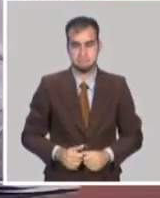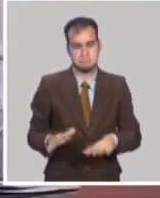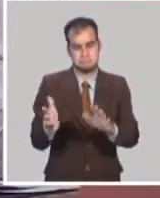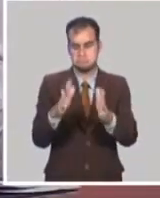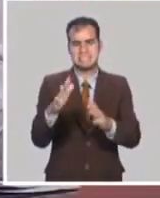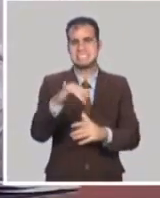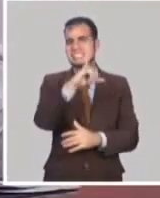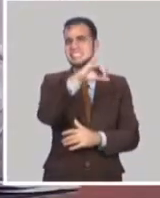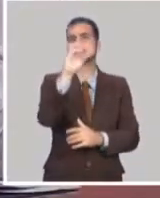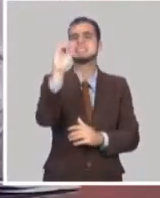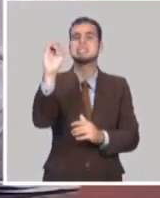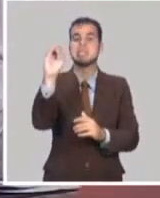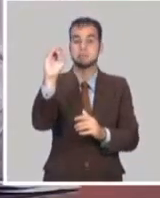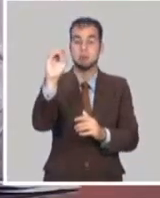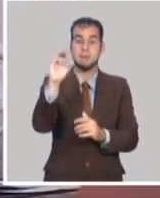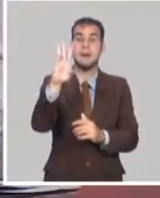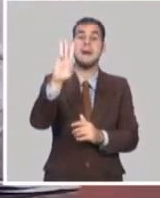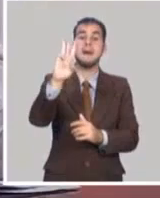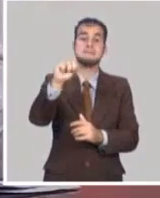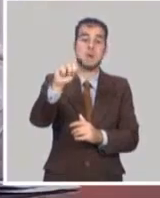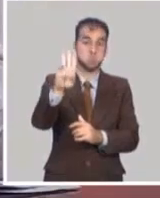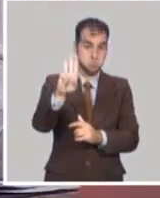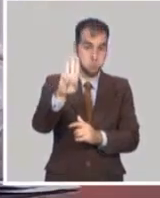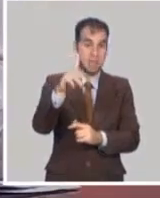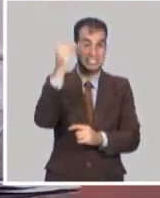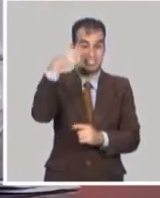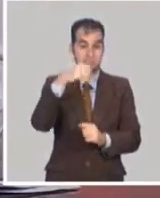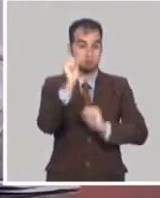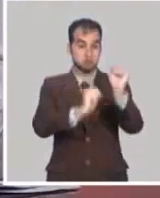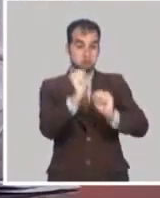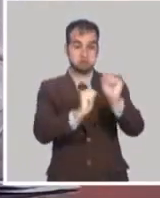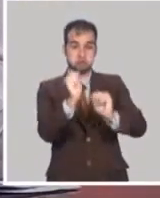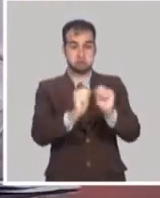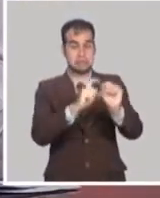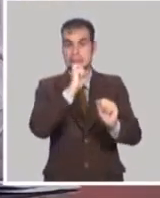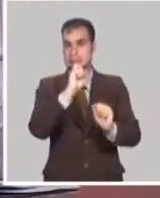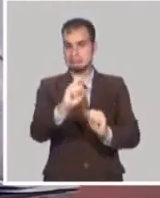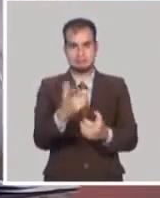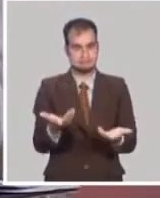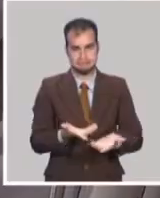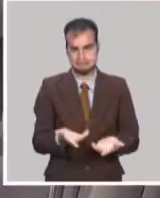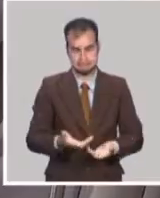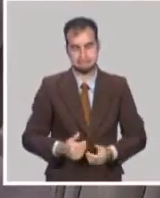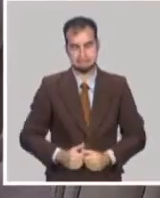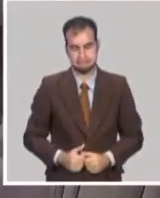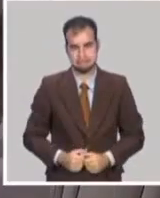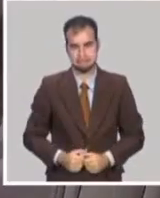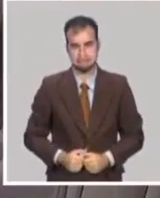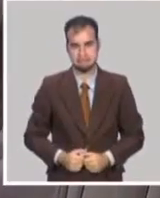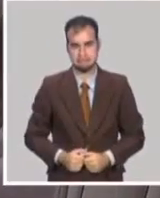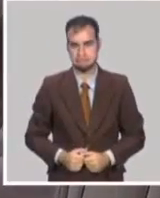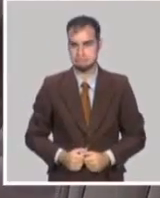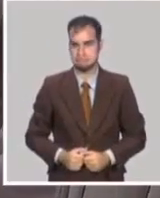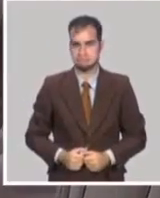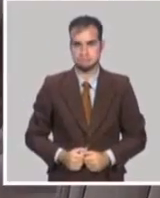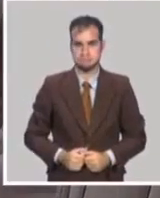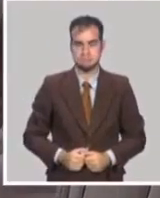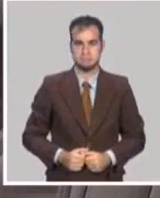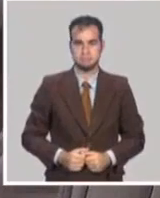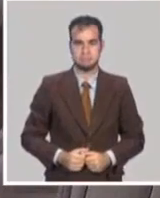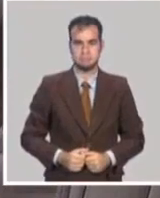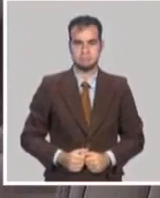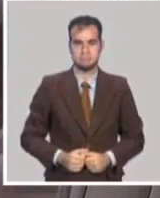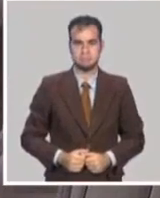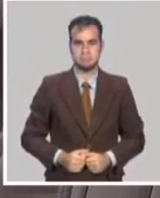600 megawats de potencia en la generación base del sistema estaba hablando ministro de la salida de la principal